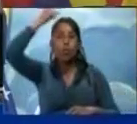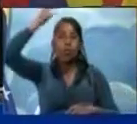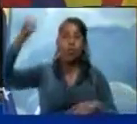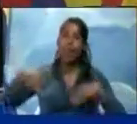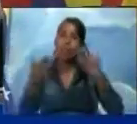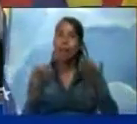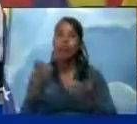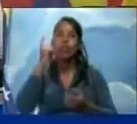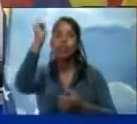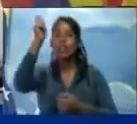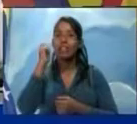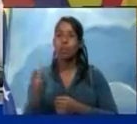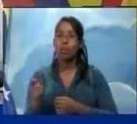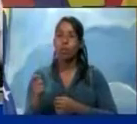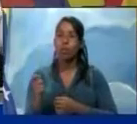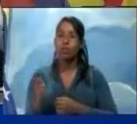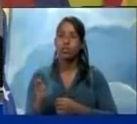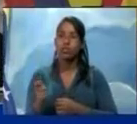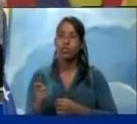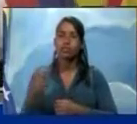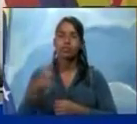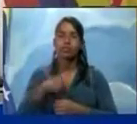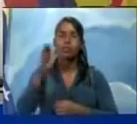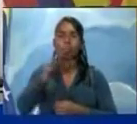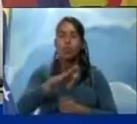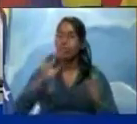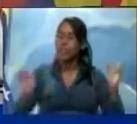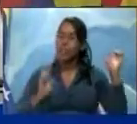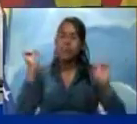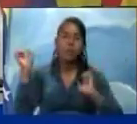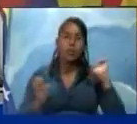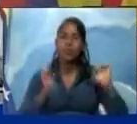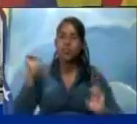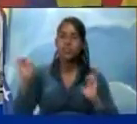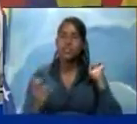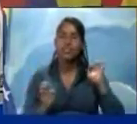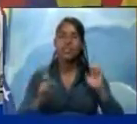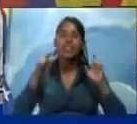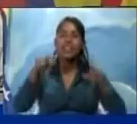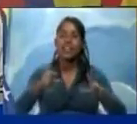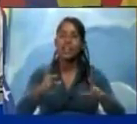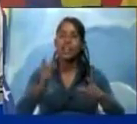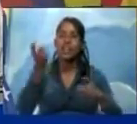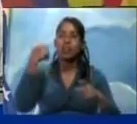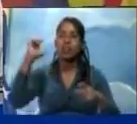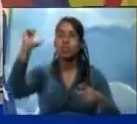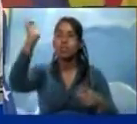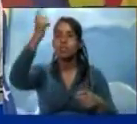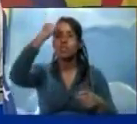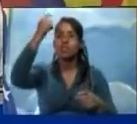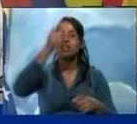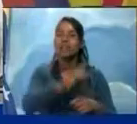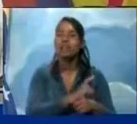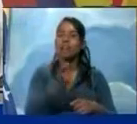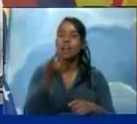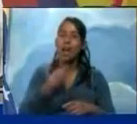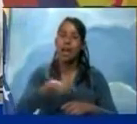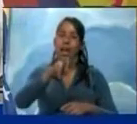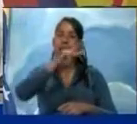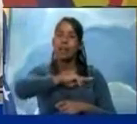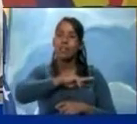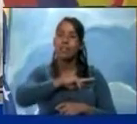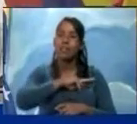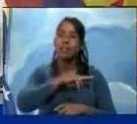dando testimonio. Yo estoy emocionado. La presidenta de